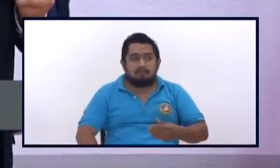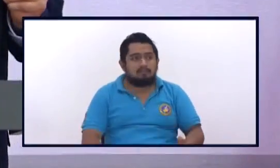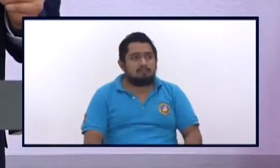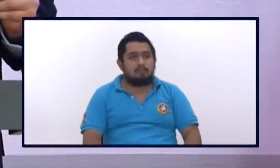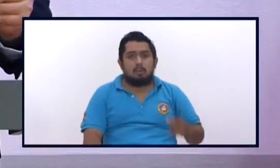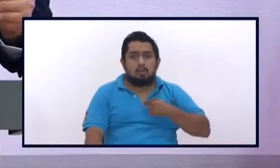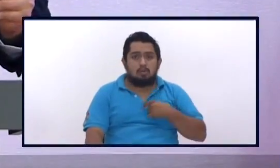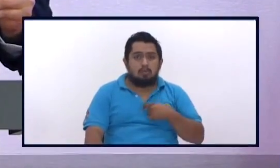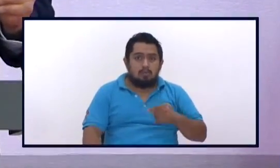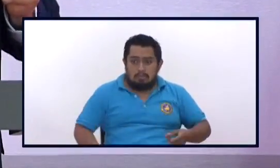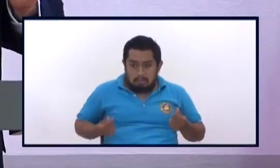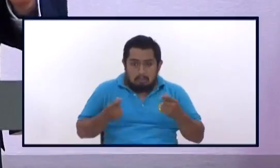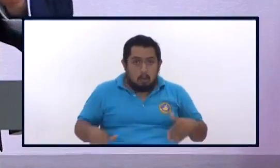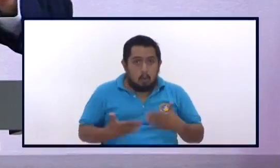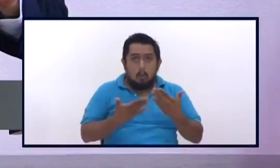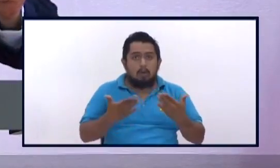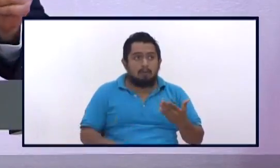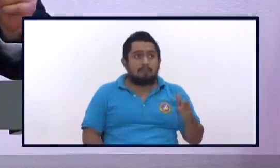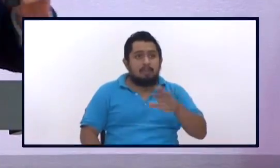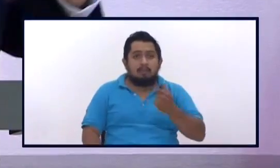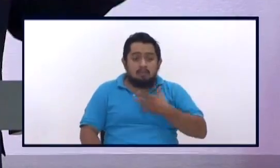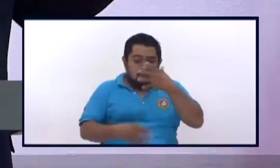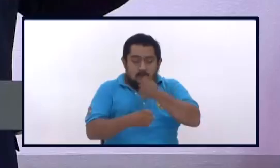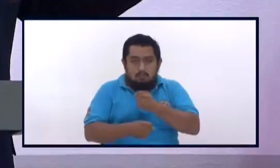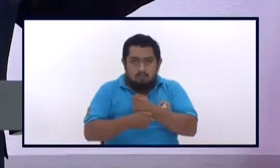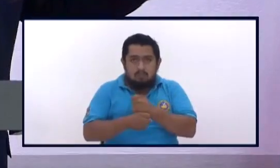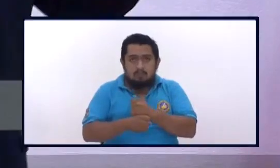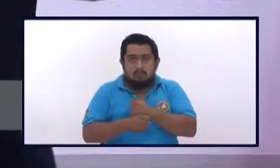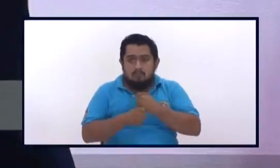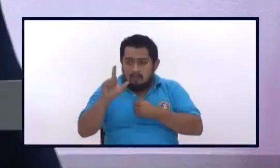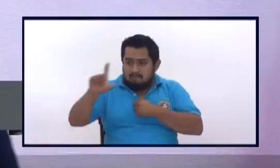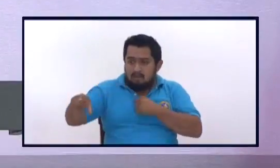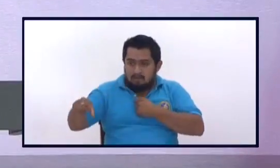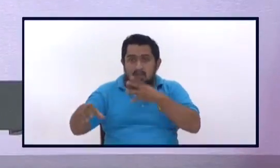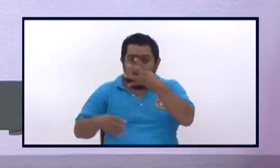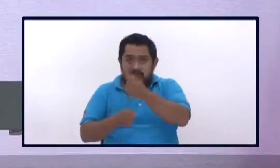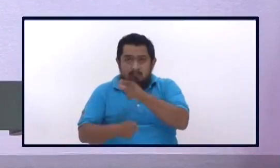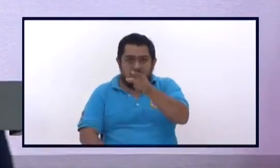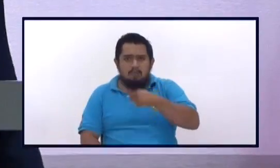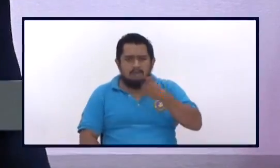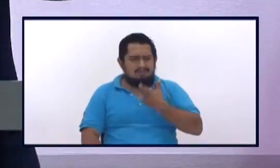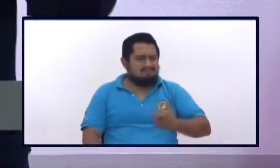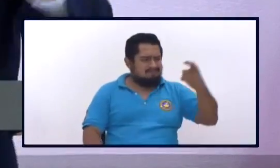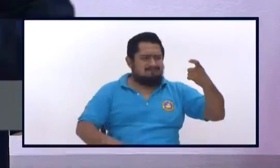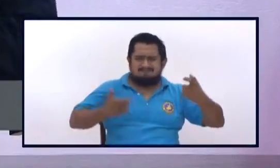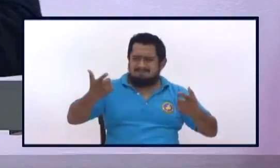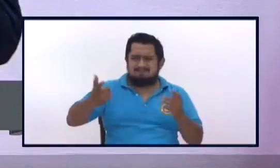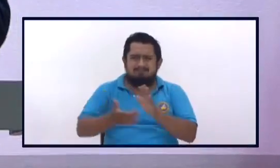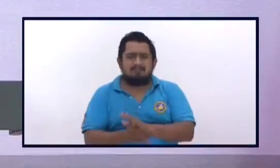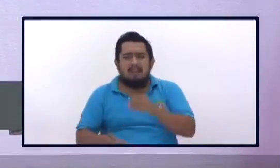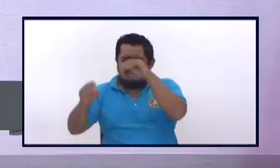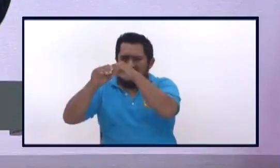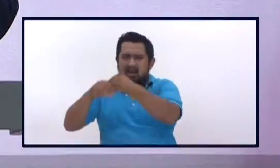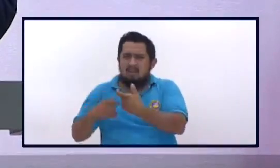yo no tengo dinero pero muchas veces nuestra confianza está puesta en eso probar una clave usted que tiene tanto dinero los bancos y cosas bien interesante